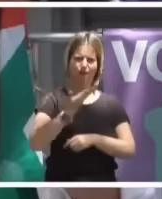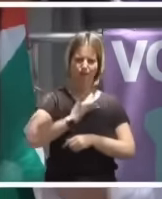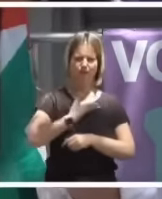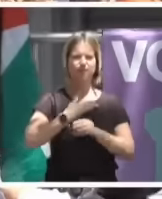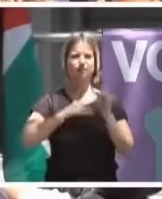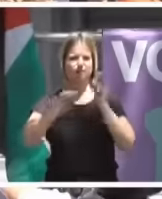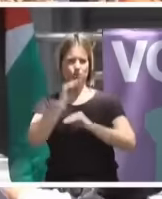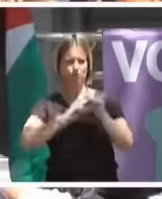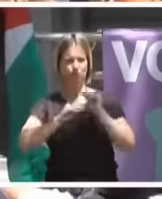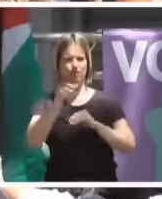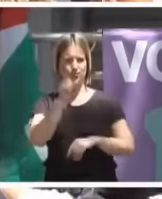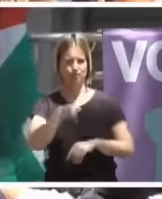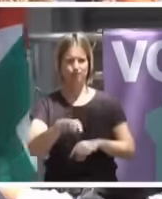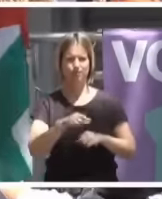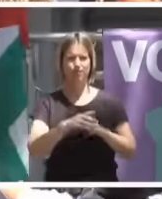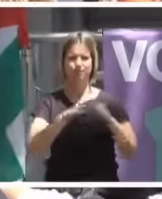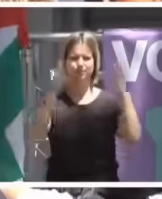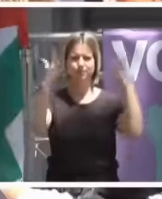reparar esos bulos.